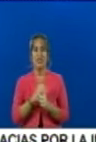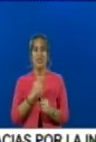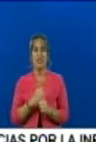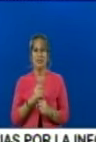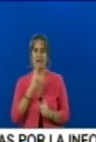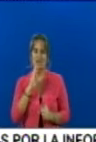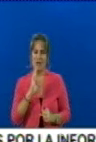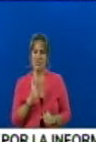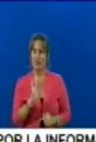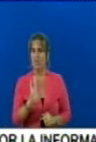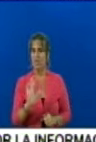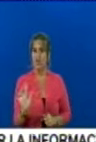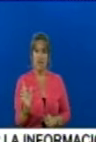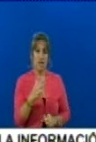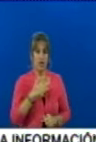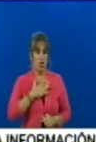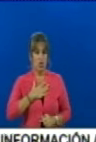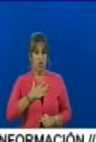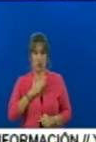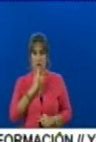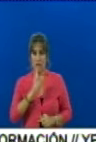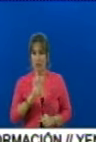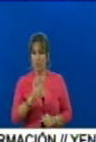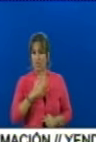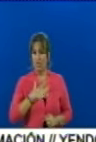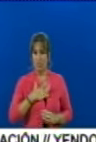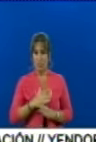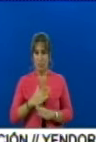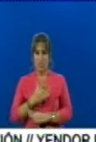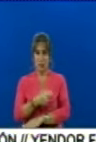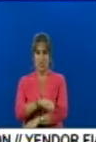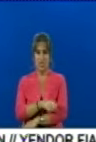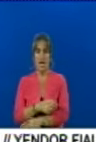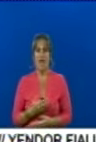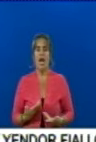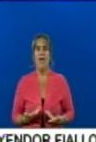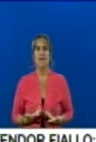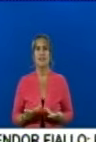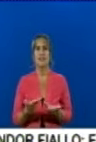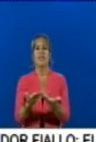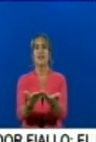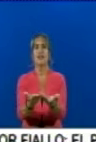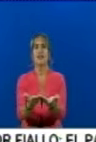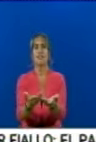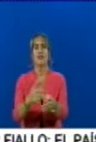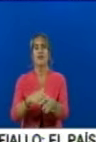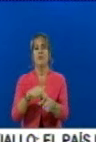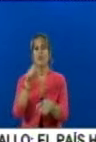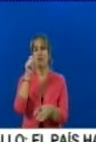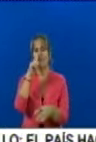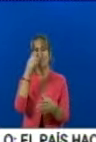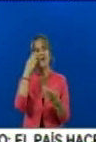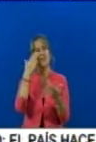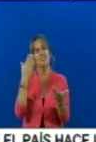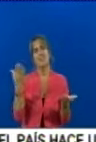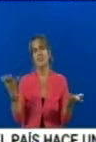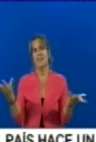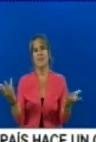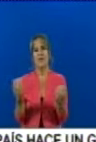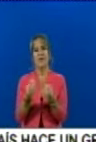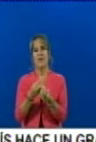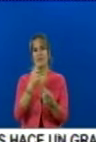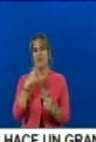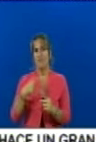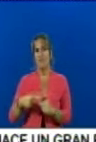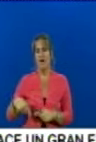el reconocimiento de todos nosotros y del pueblo de Santiago de Cuba. A ellos va este programa y los minutos finales. Gracias por estar una vez